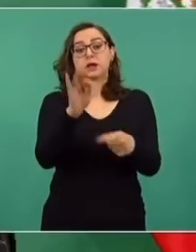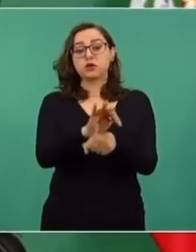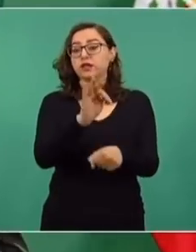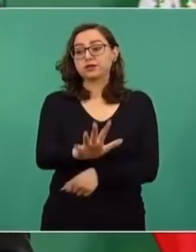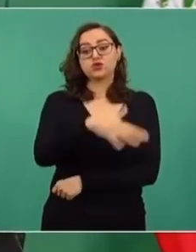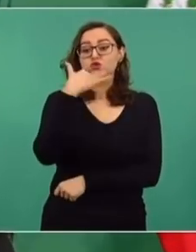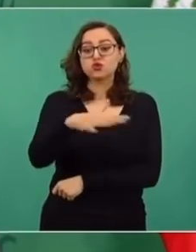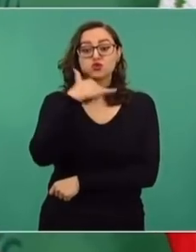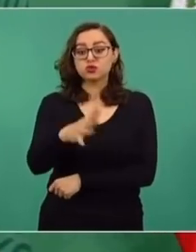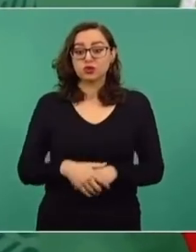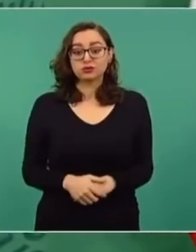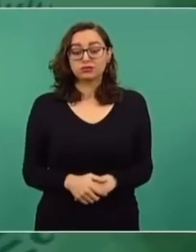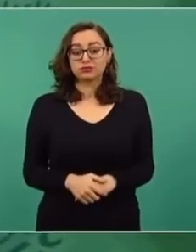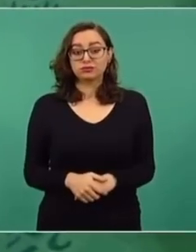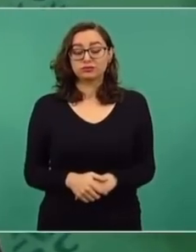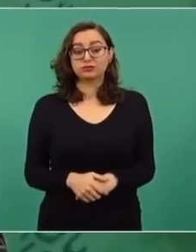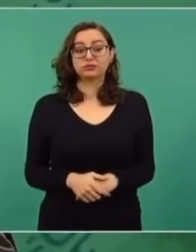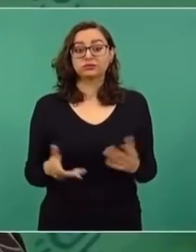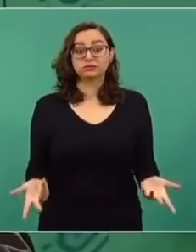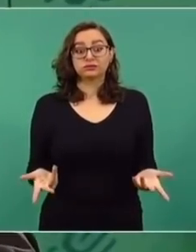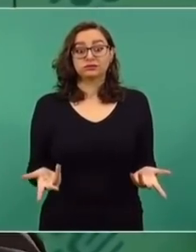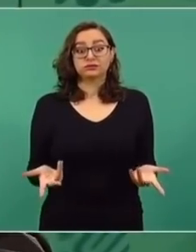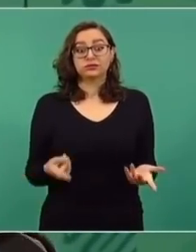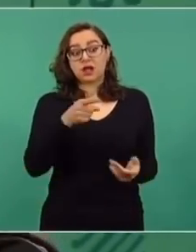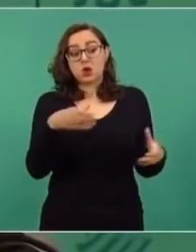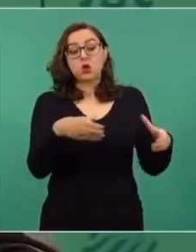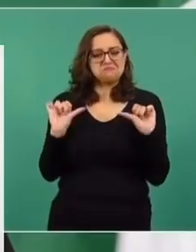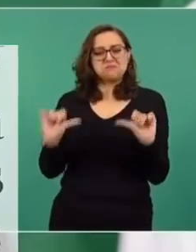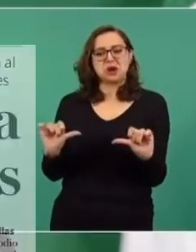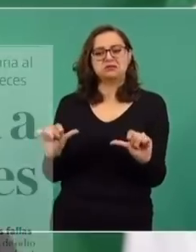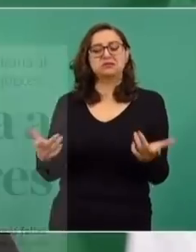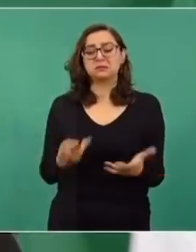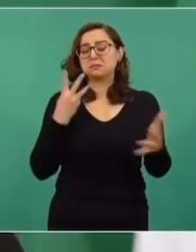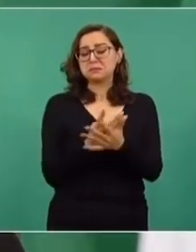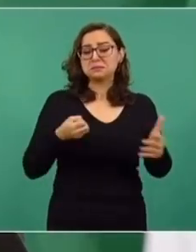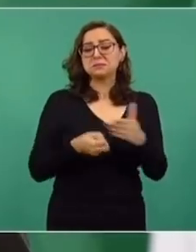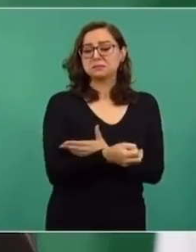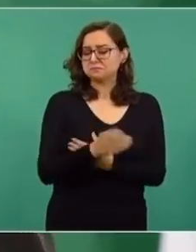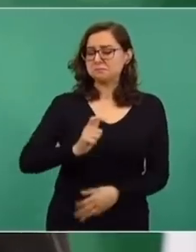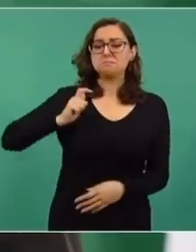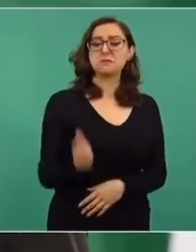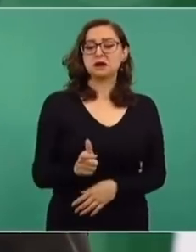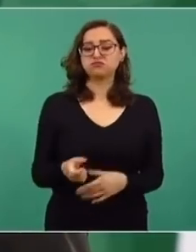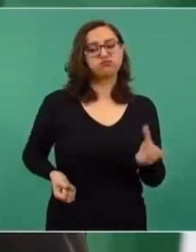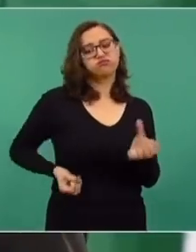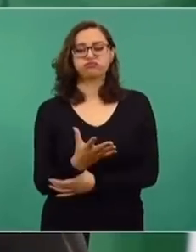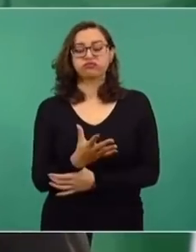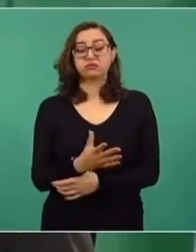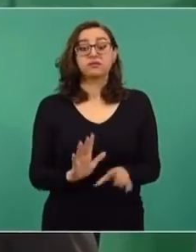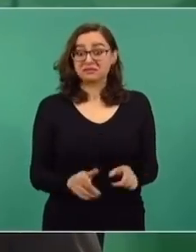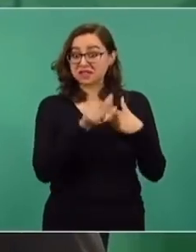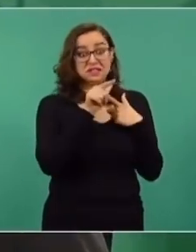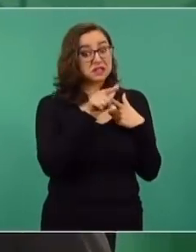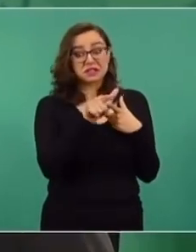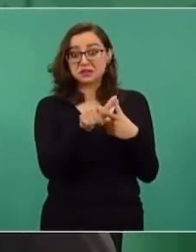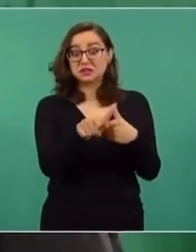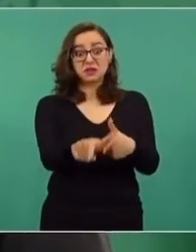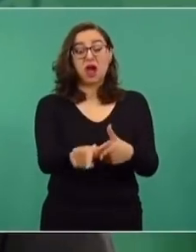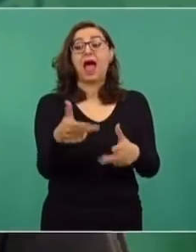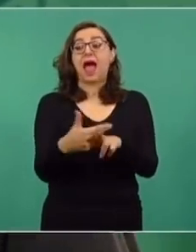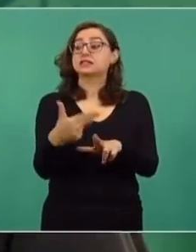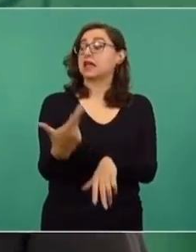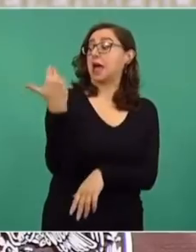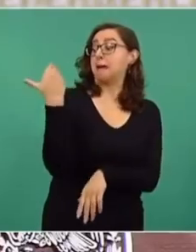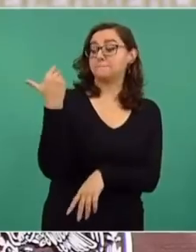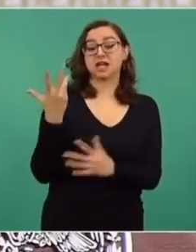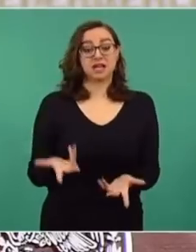seguir apoyando a las minorías. Eso se sostuvo hasta esta reforma constitucional, que ahora